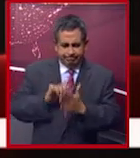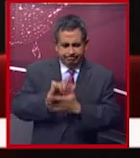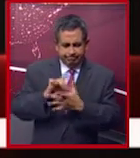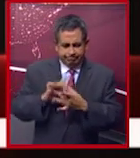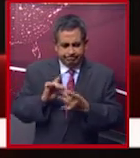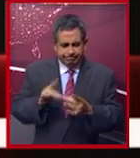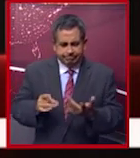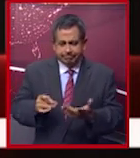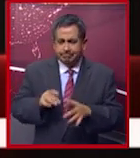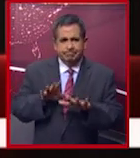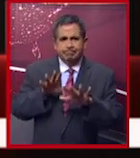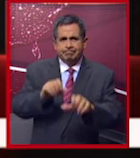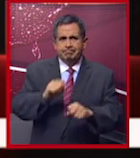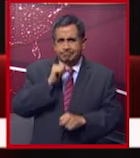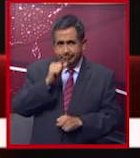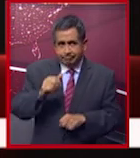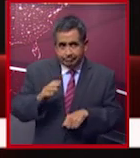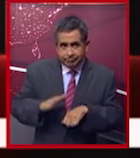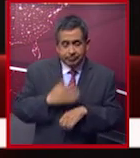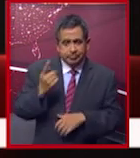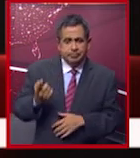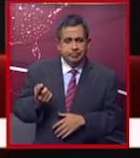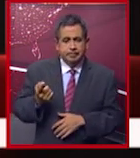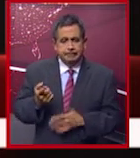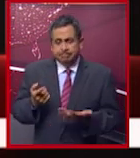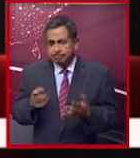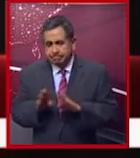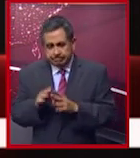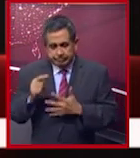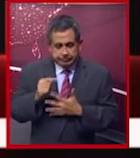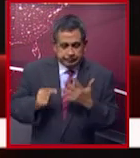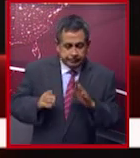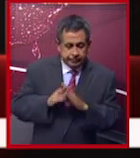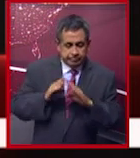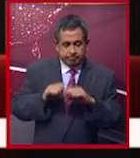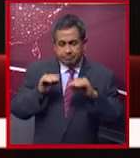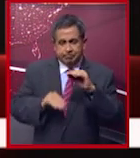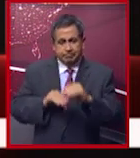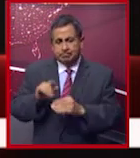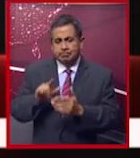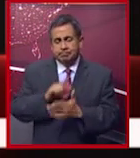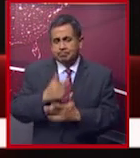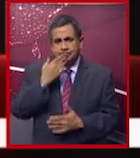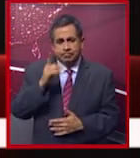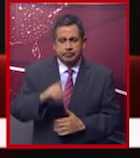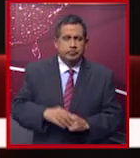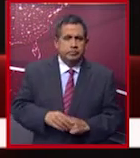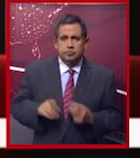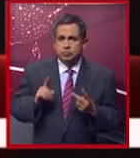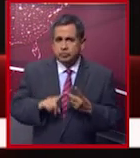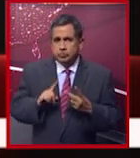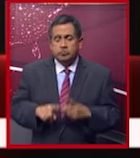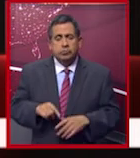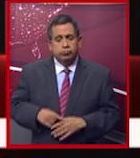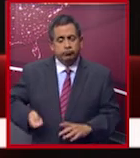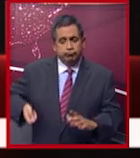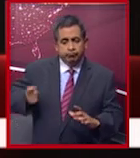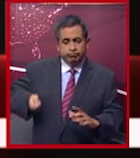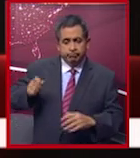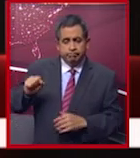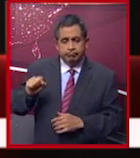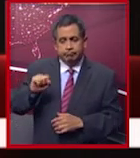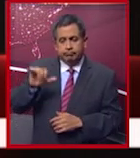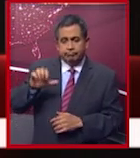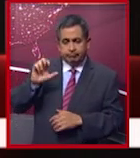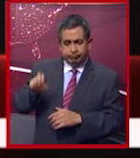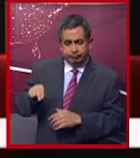son insuficientes, ya que no hay sustancia en el contenido de la misma. Segundo, la sentencia de la primera